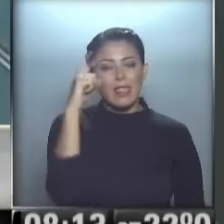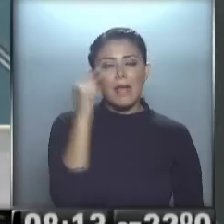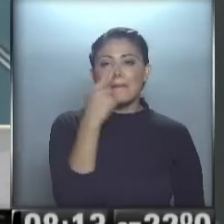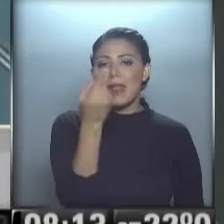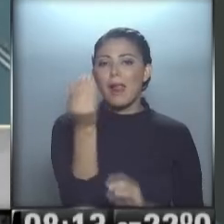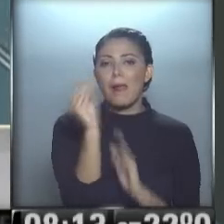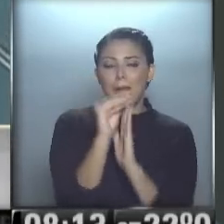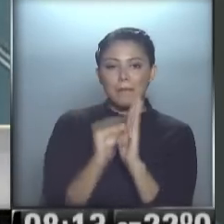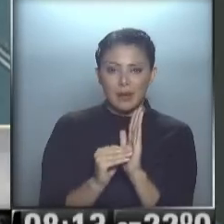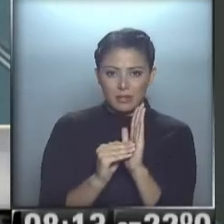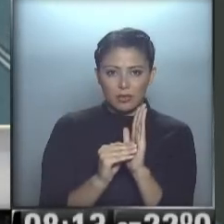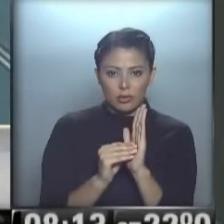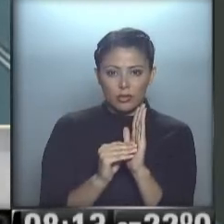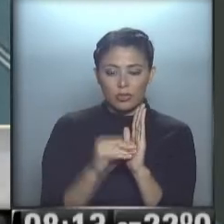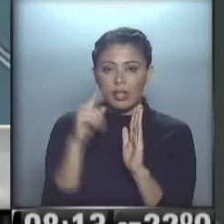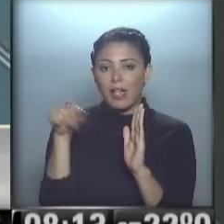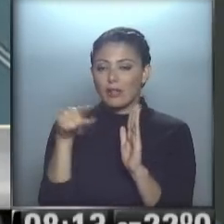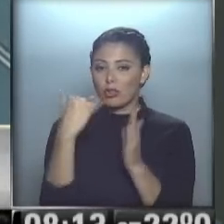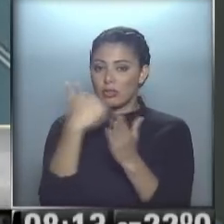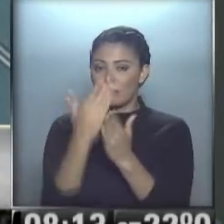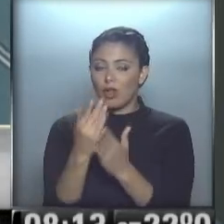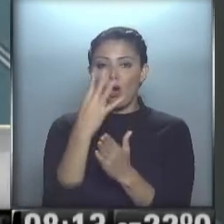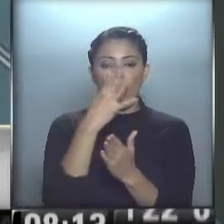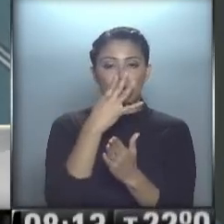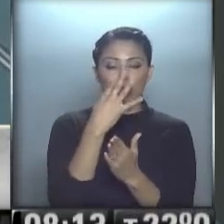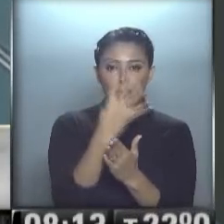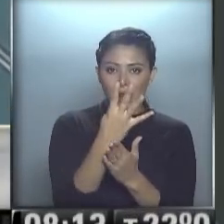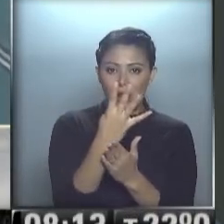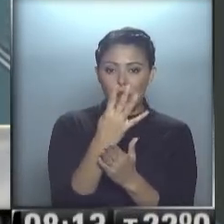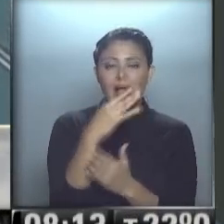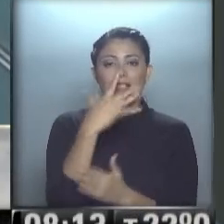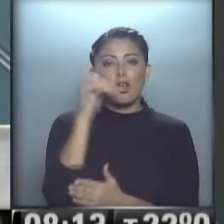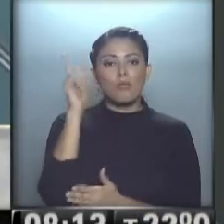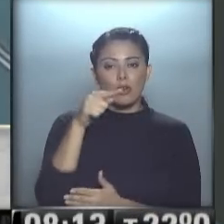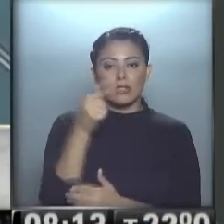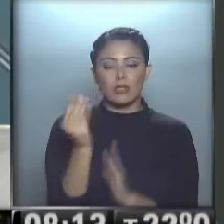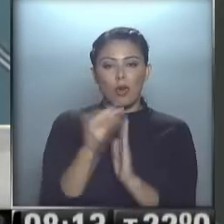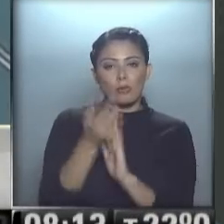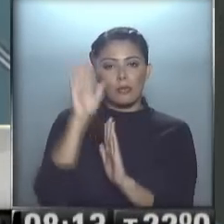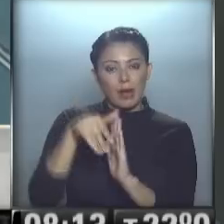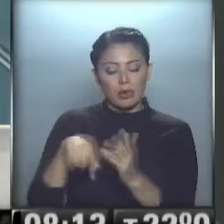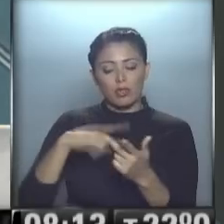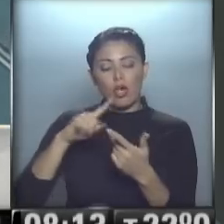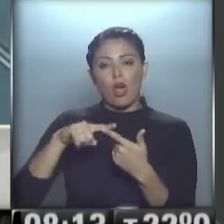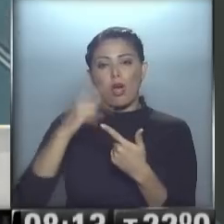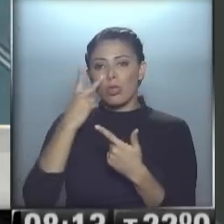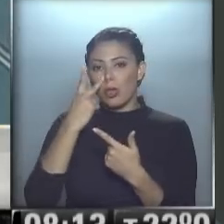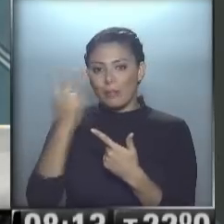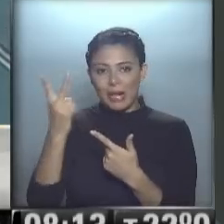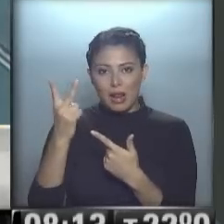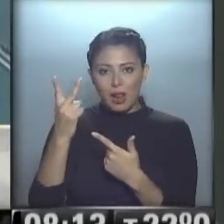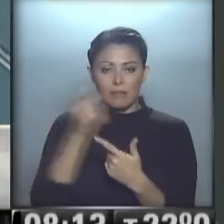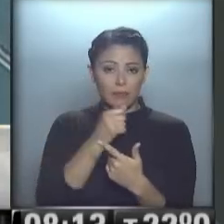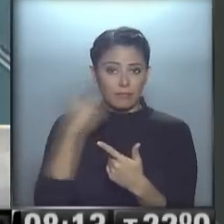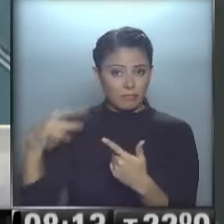precios entre los cuales han clasificado 4,000 con menos de 5% de incremento 2000 eh